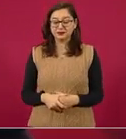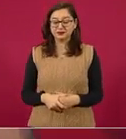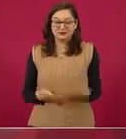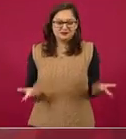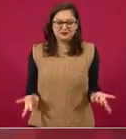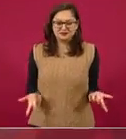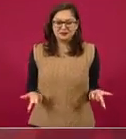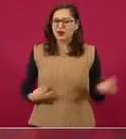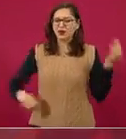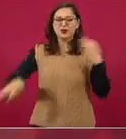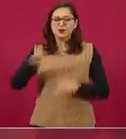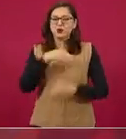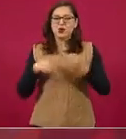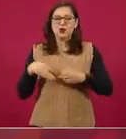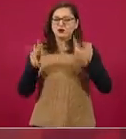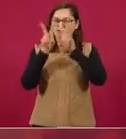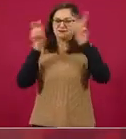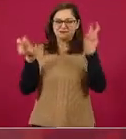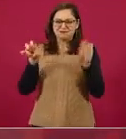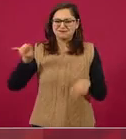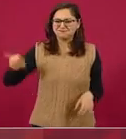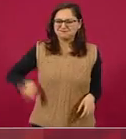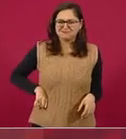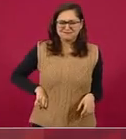Todo esto es importantísimo.